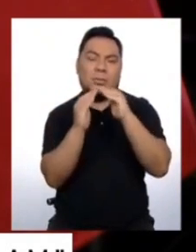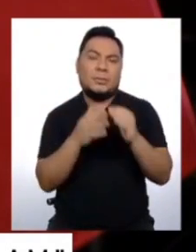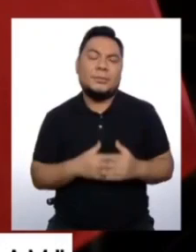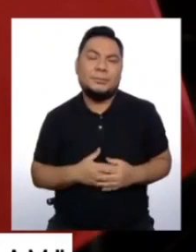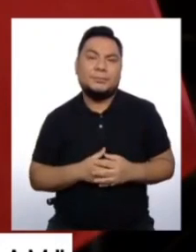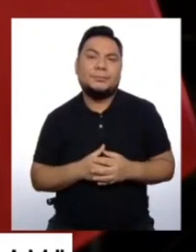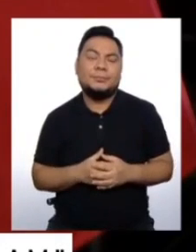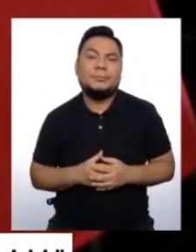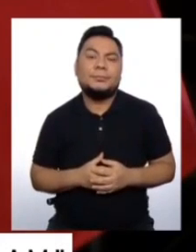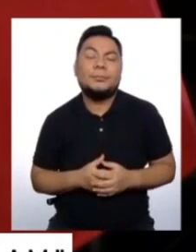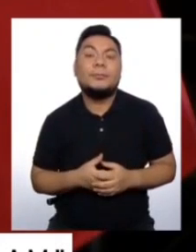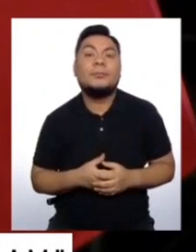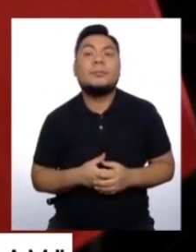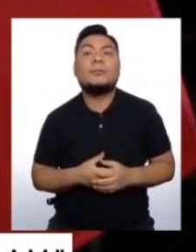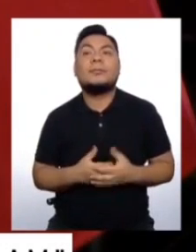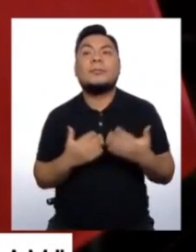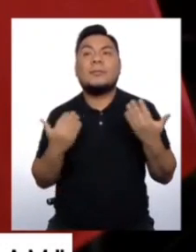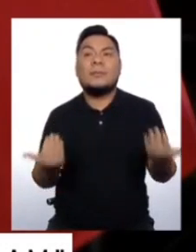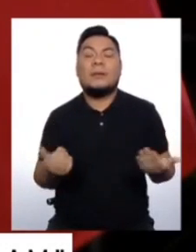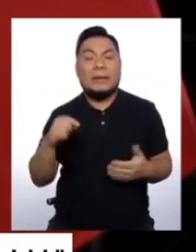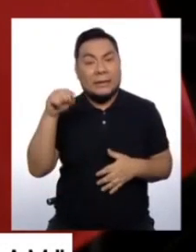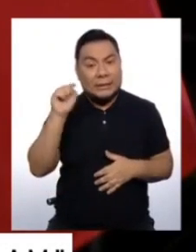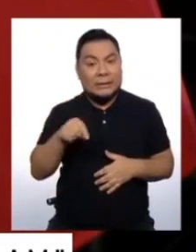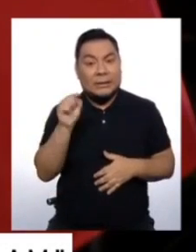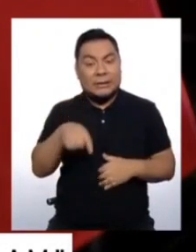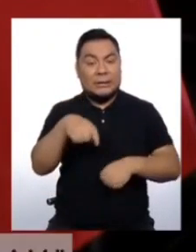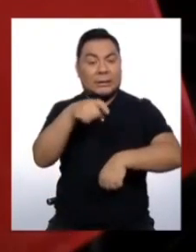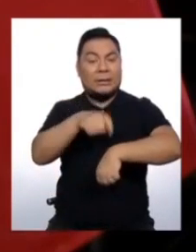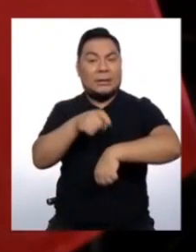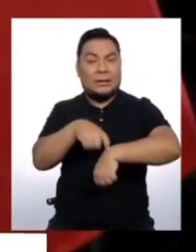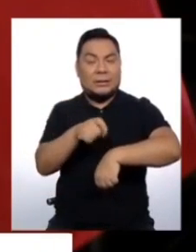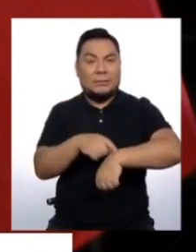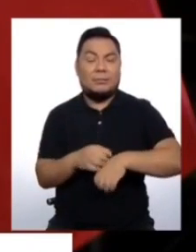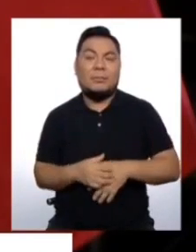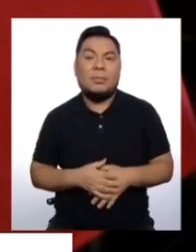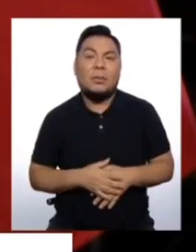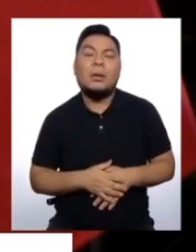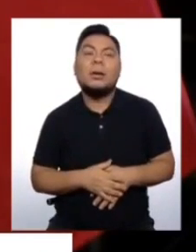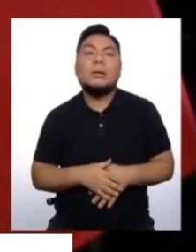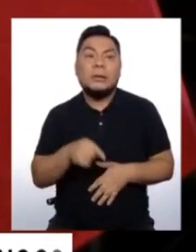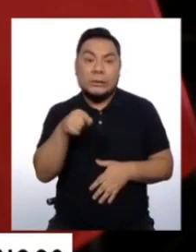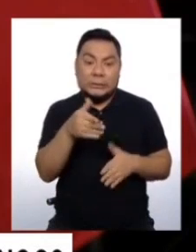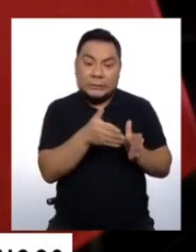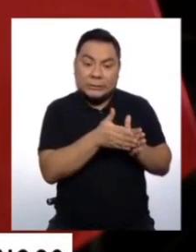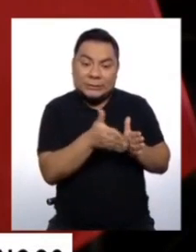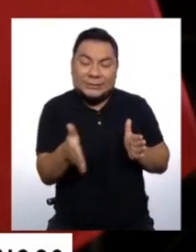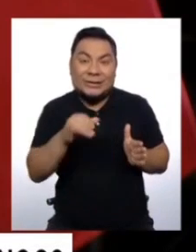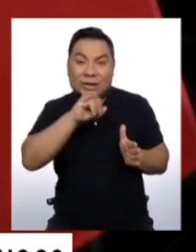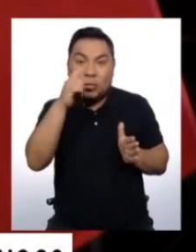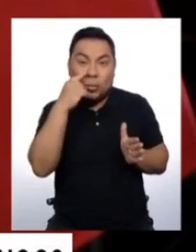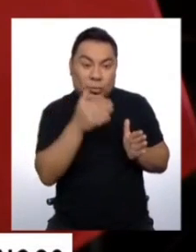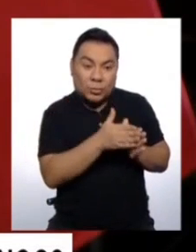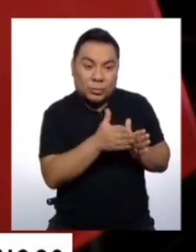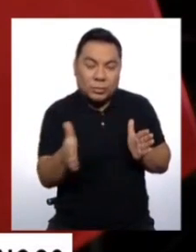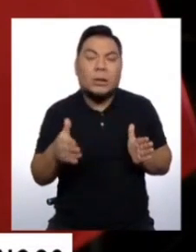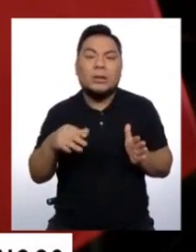Y en este periodo se van a reanudar algunas actividades, ¿no?